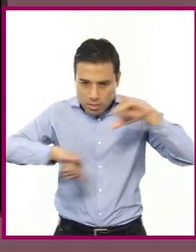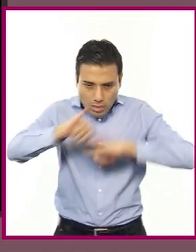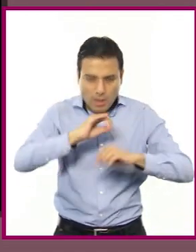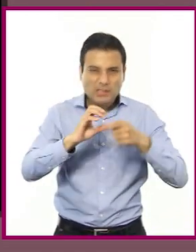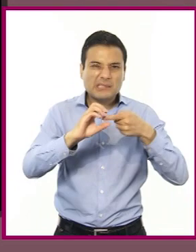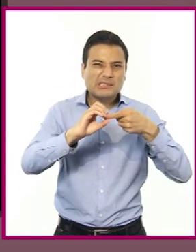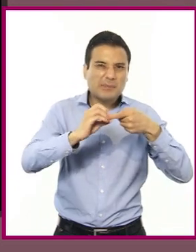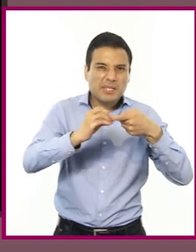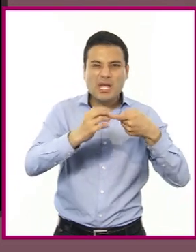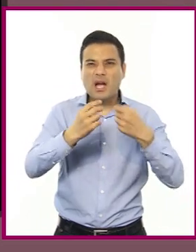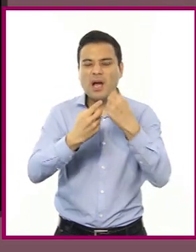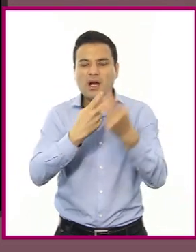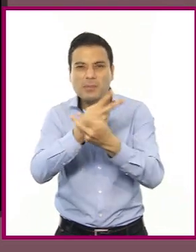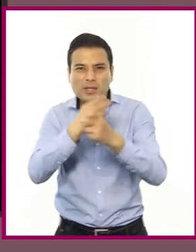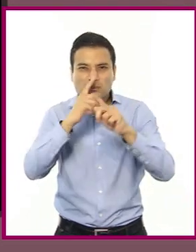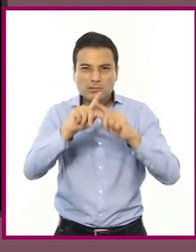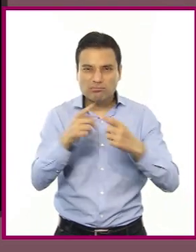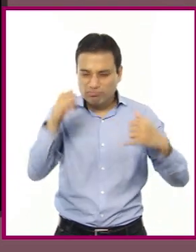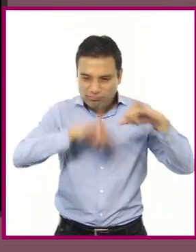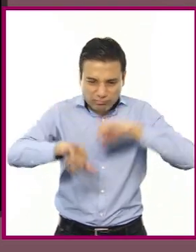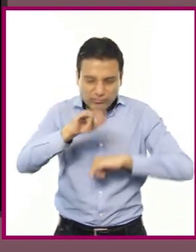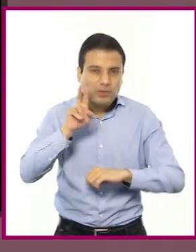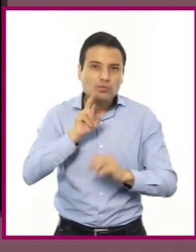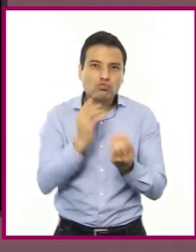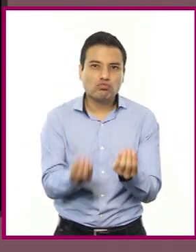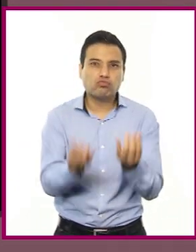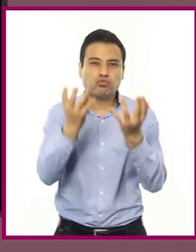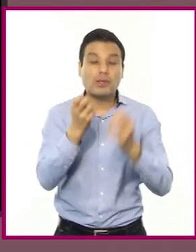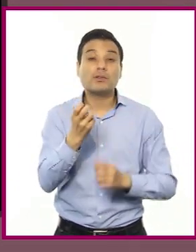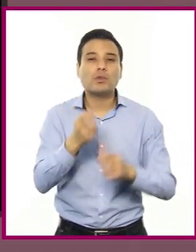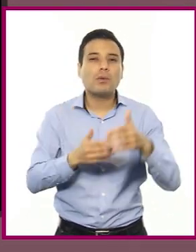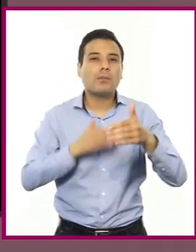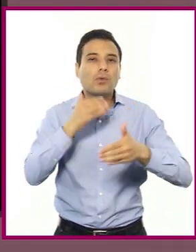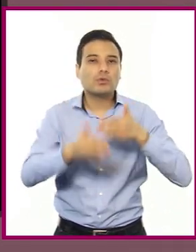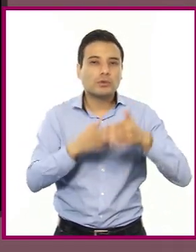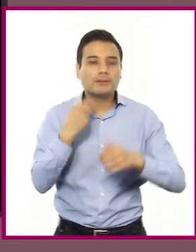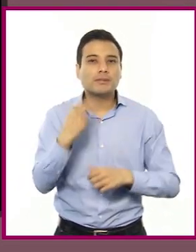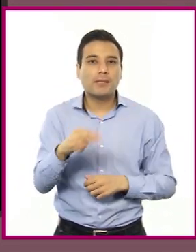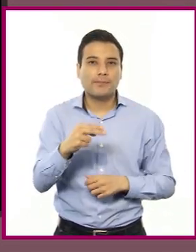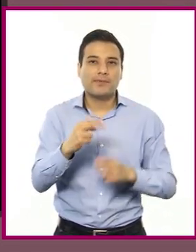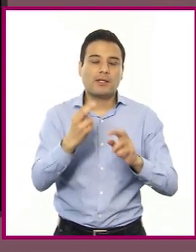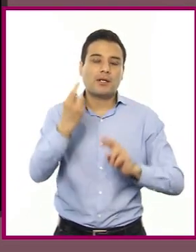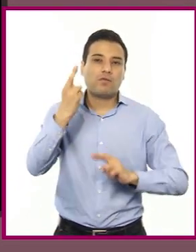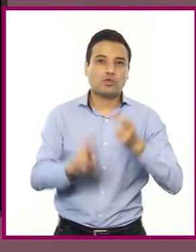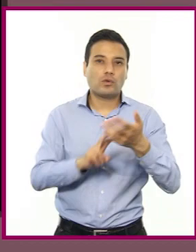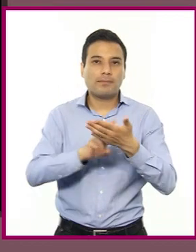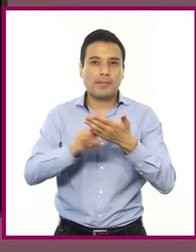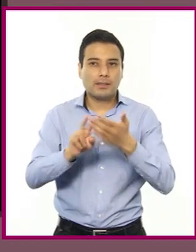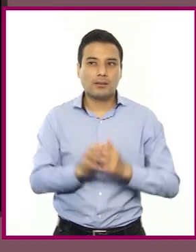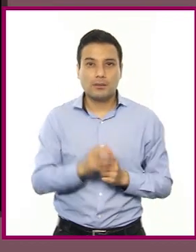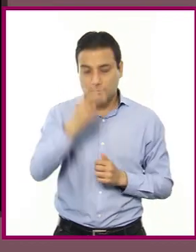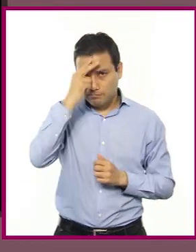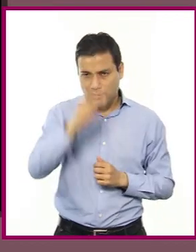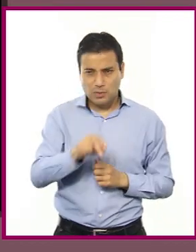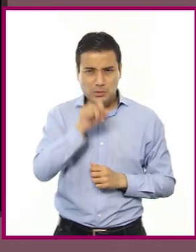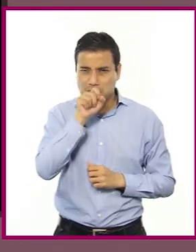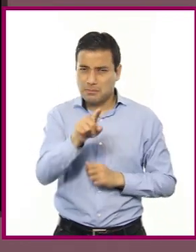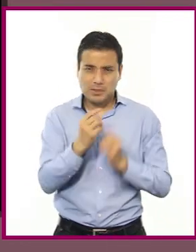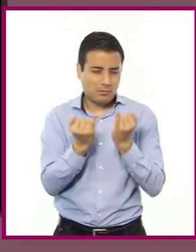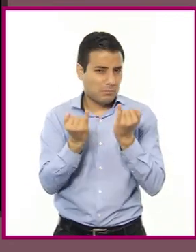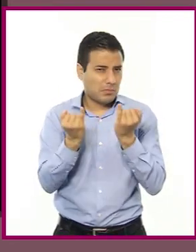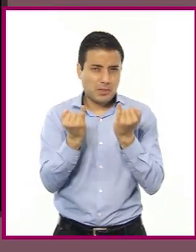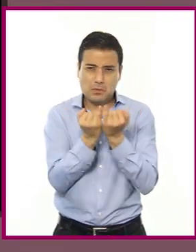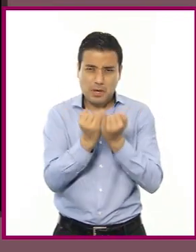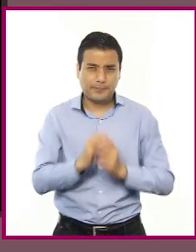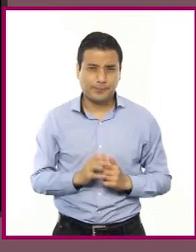cultivo de alto rendimiento. A este proceso se le conoce como Revolución Verde. México no fue ajeno a la Revolución Verde.